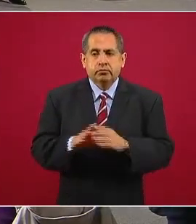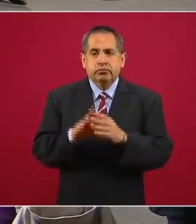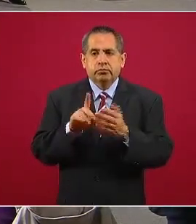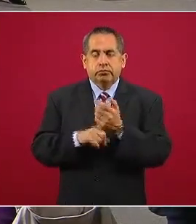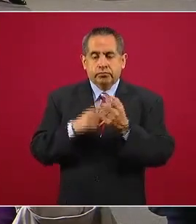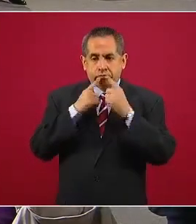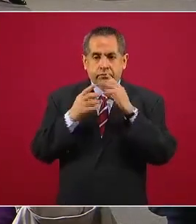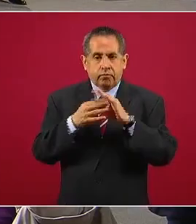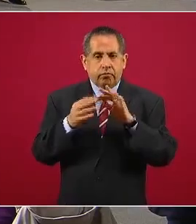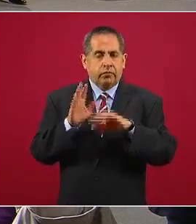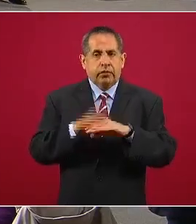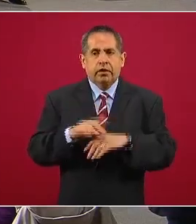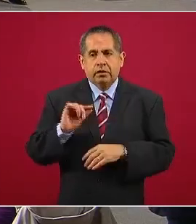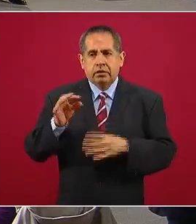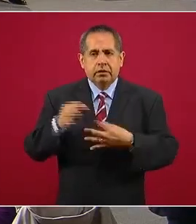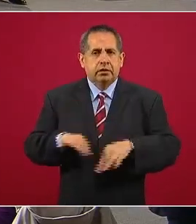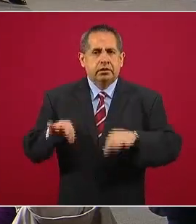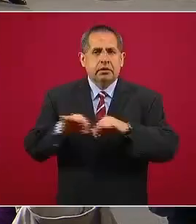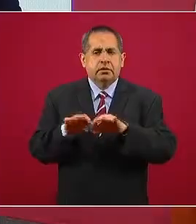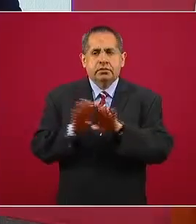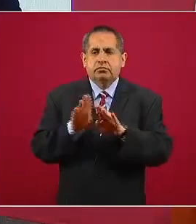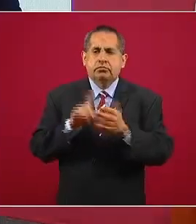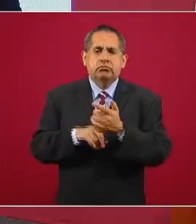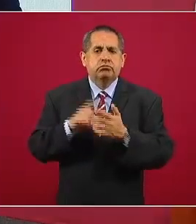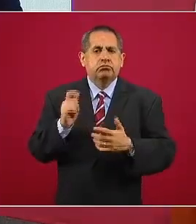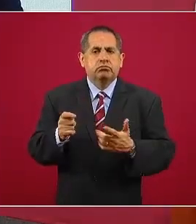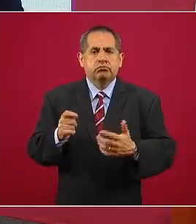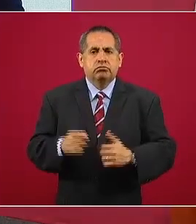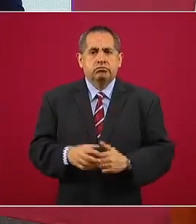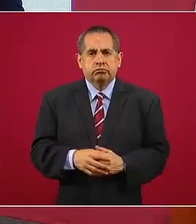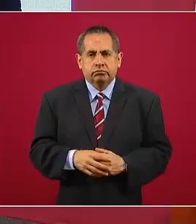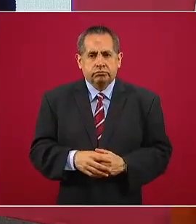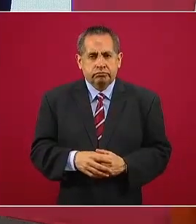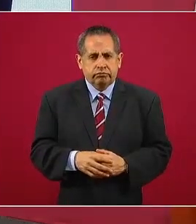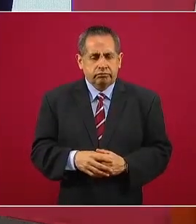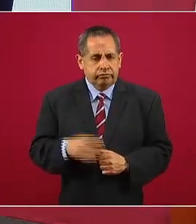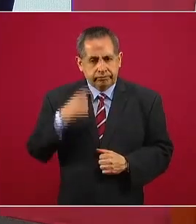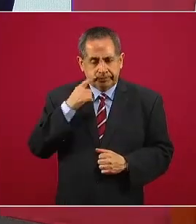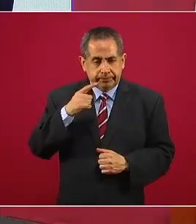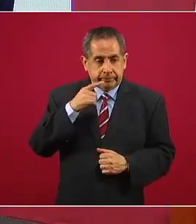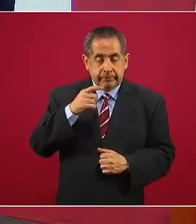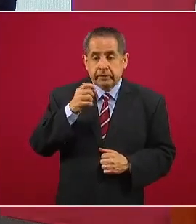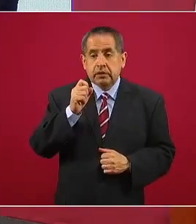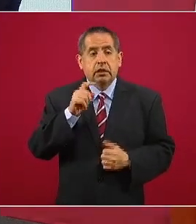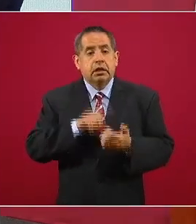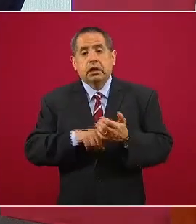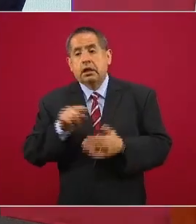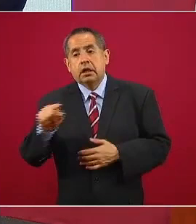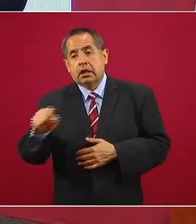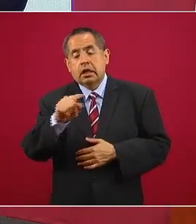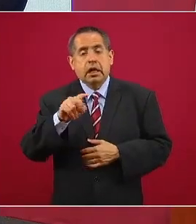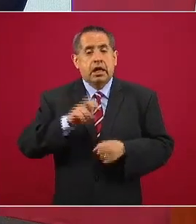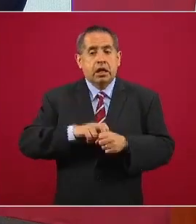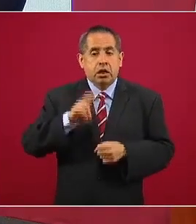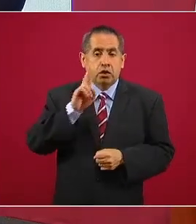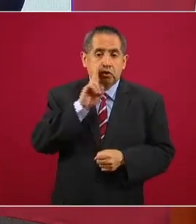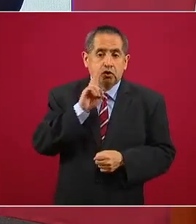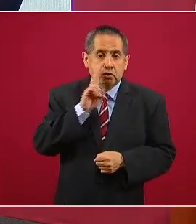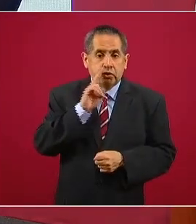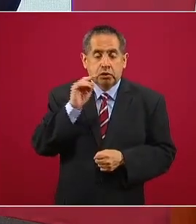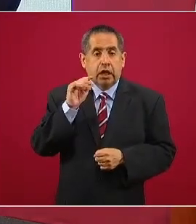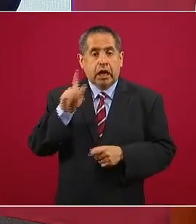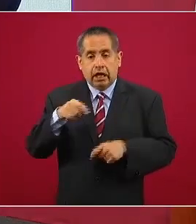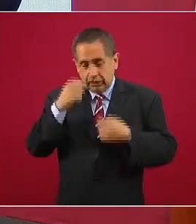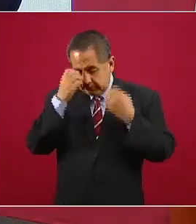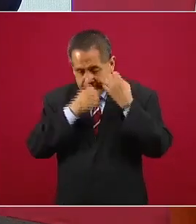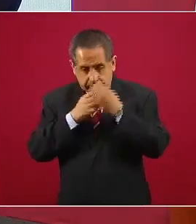bueno, las más destacadas tienen que ver con pruebas gratuitas que se están llevando a cabo en Houston. En Houston ahora tenemos